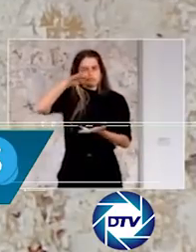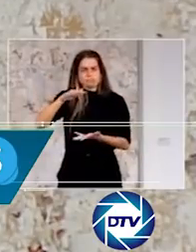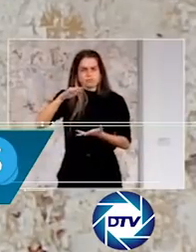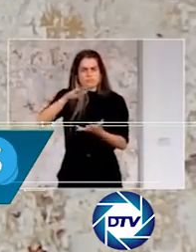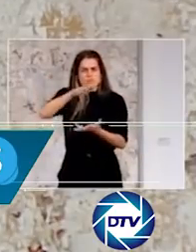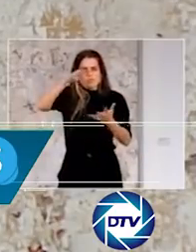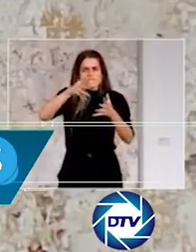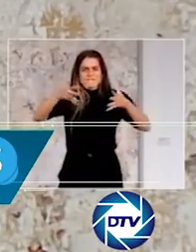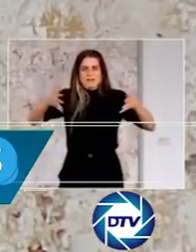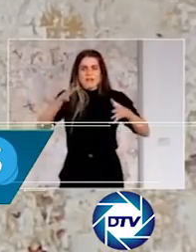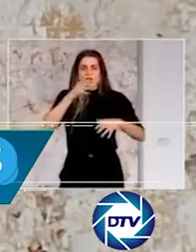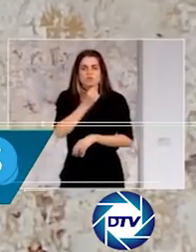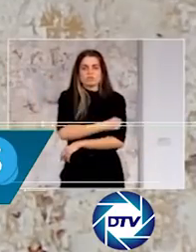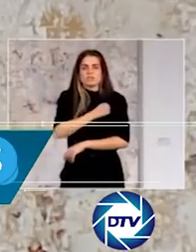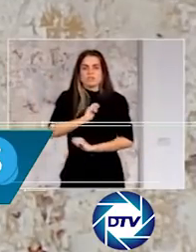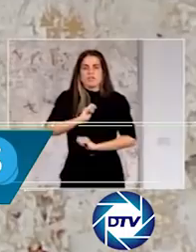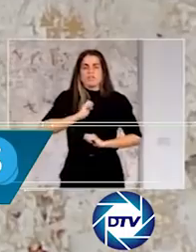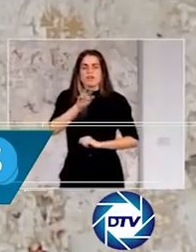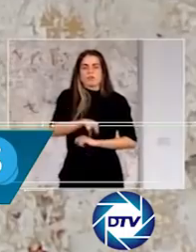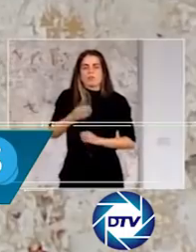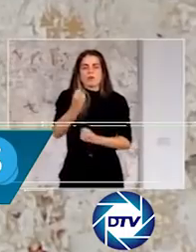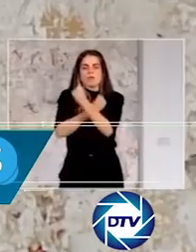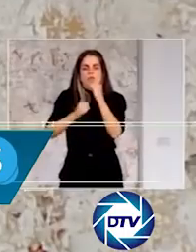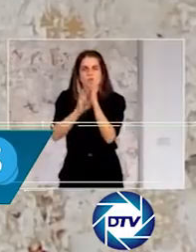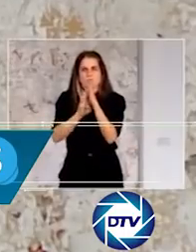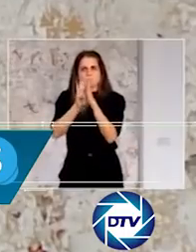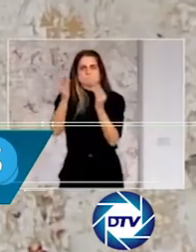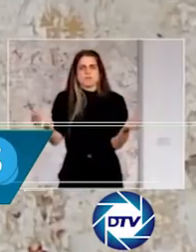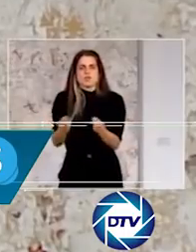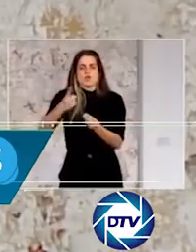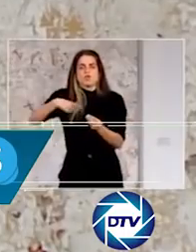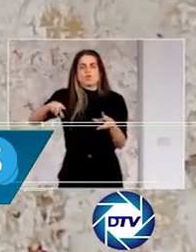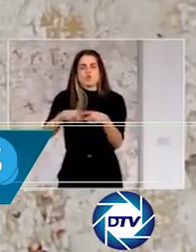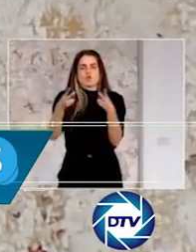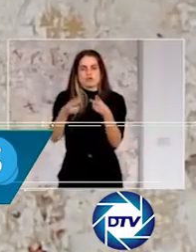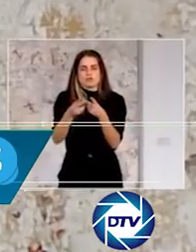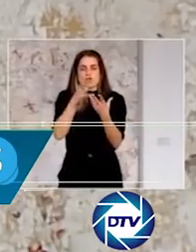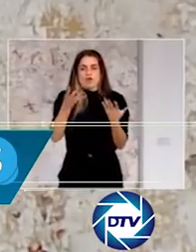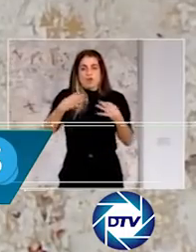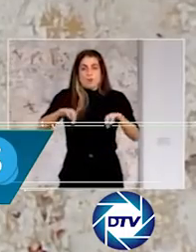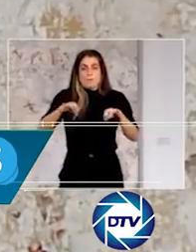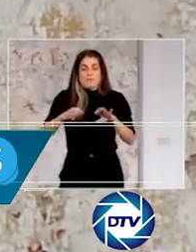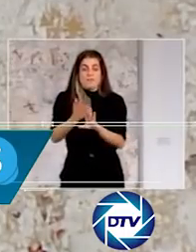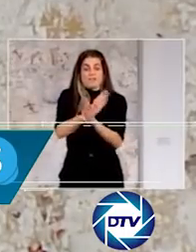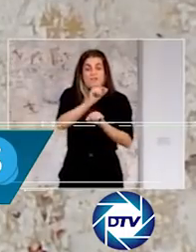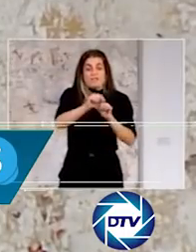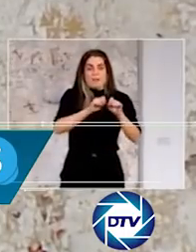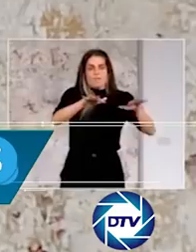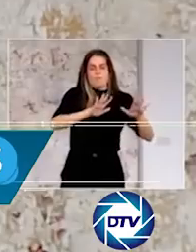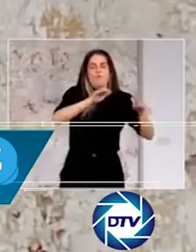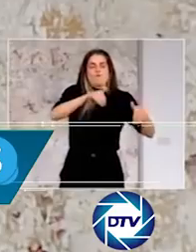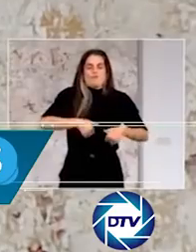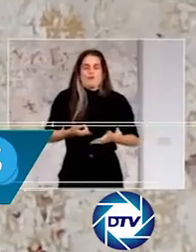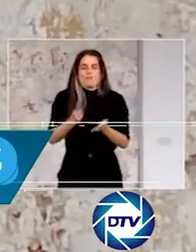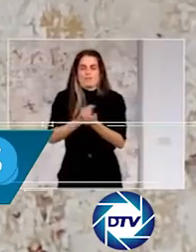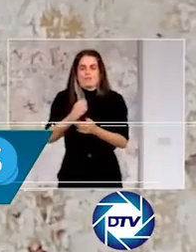con la cual poder moverse y hacer política fuera de España, que al parecer es donde está ahora? En ese sentido, una